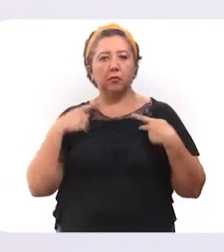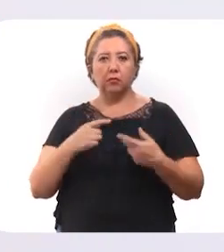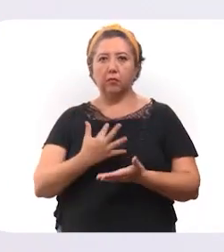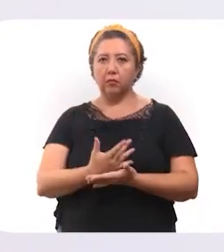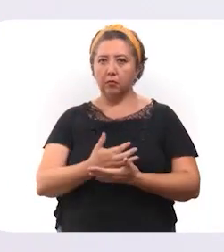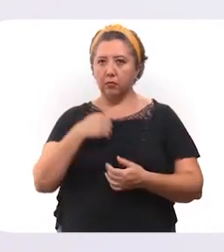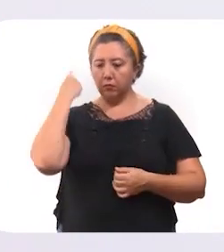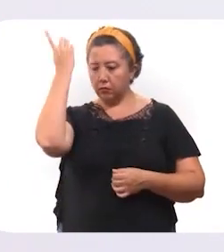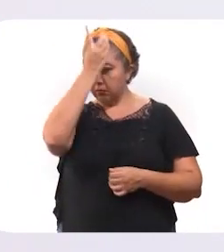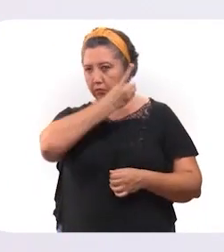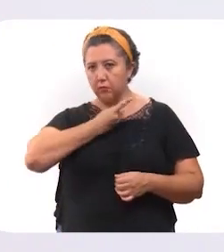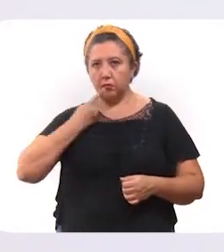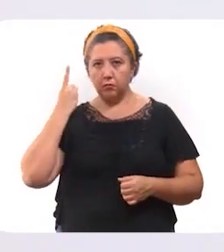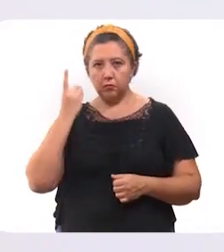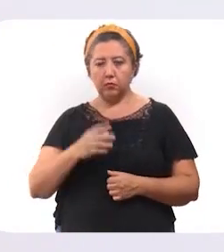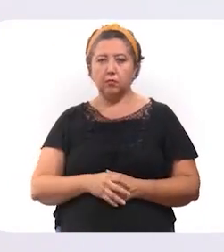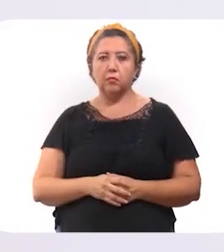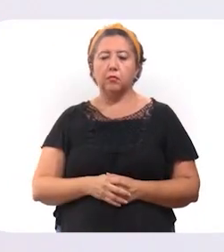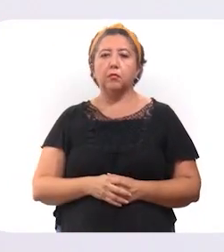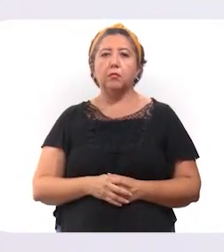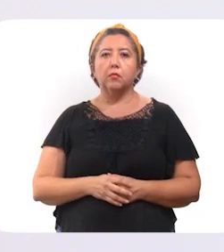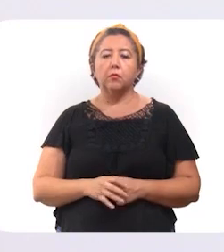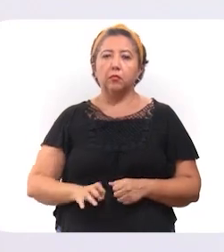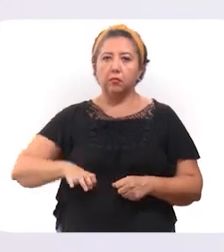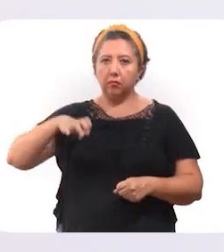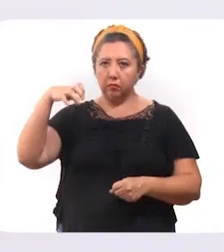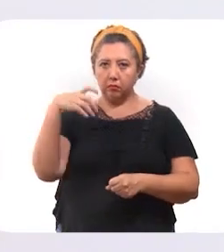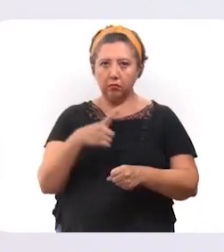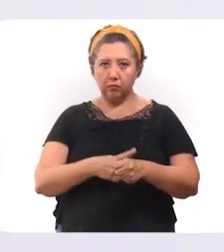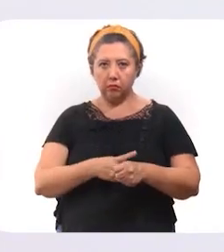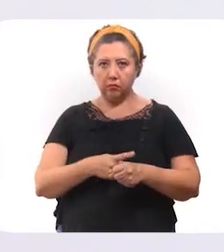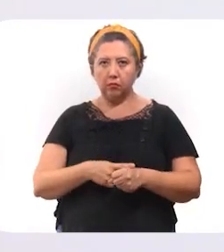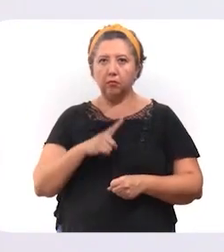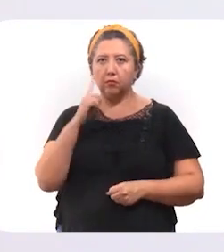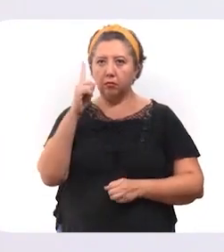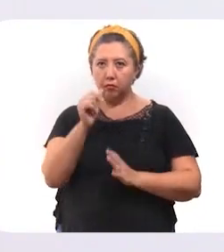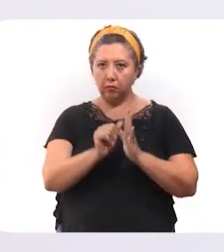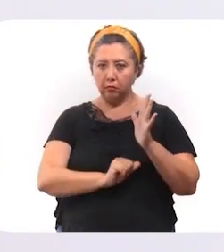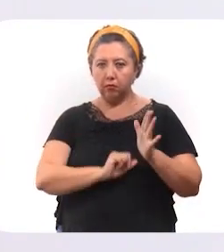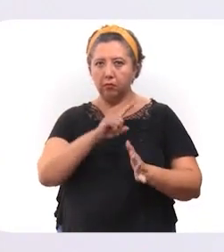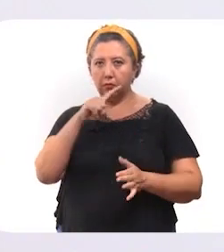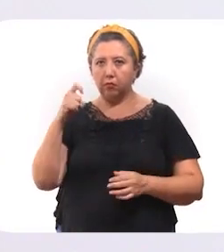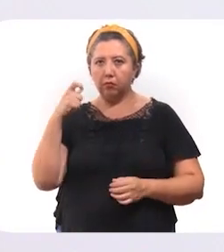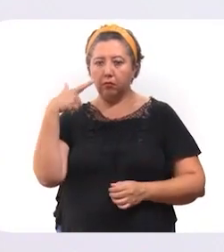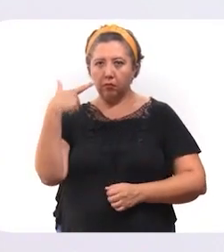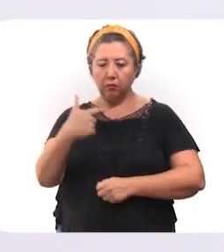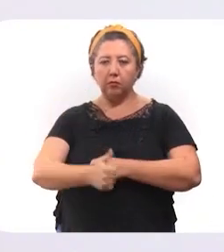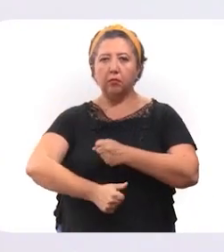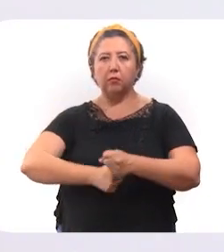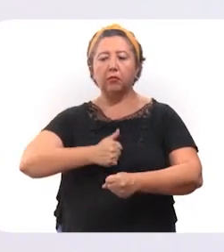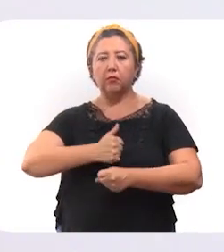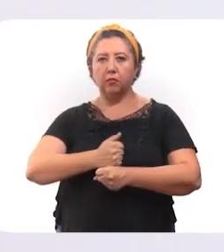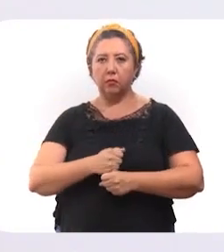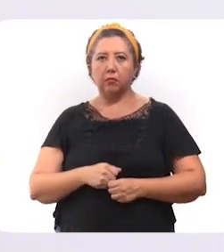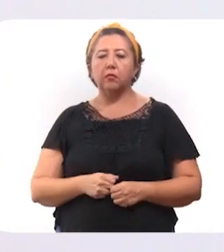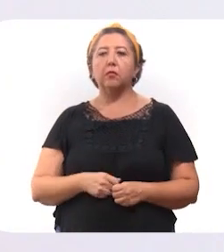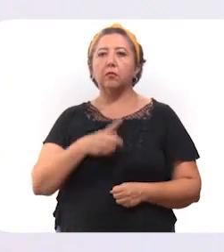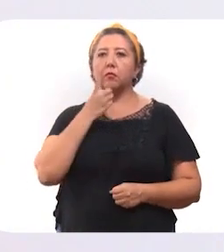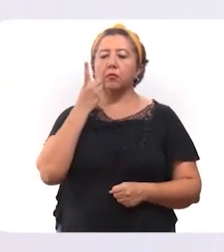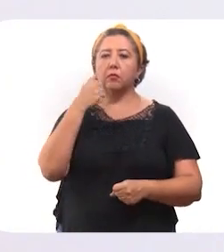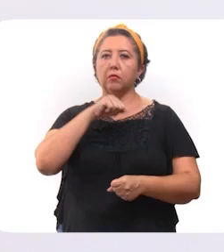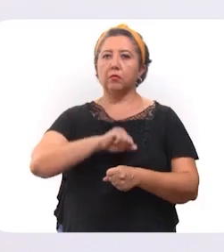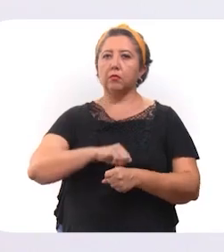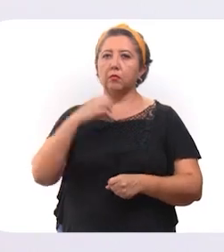otros pacientes a la espera de diagnóstico. El rango de edad de los casos es de 1 mes a 107 años.